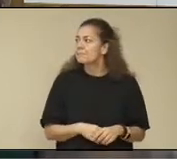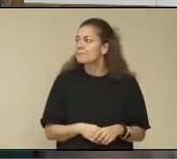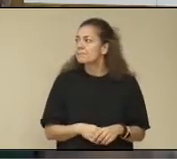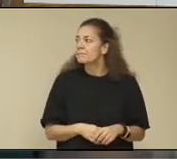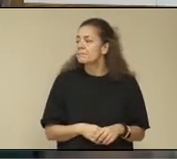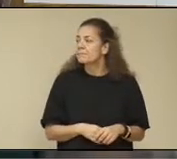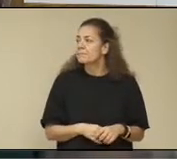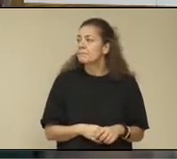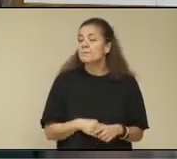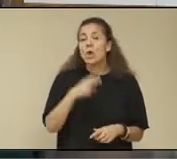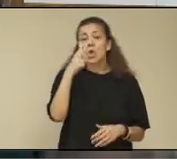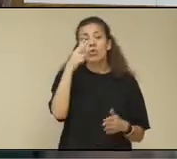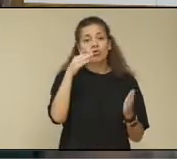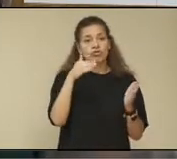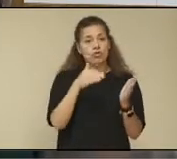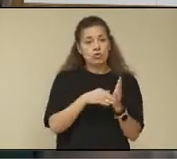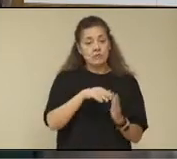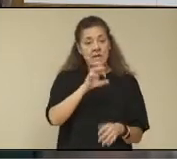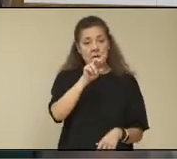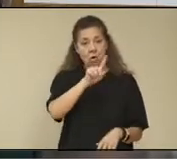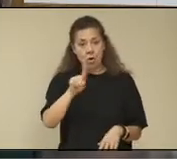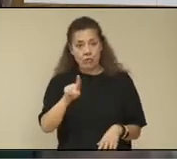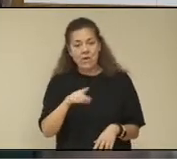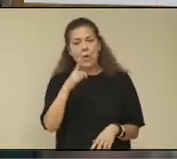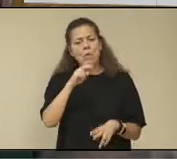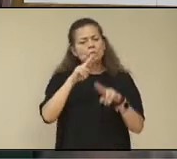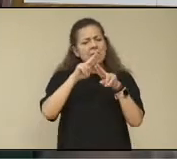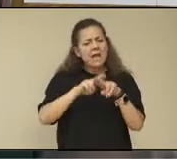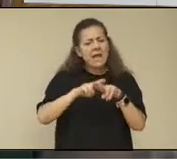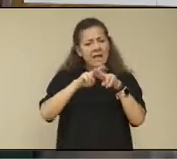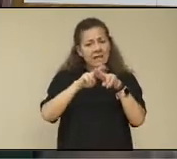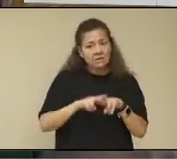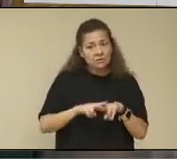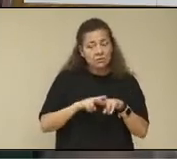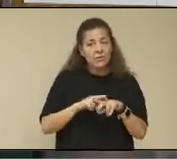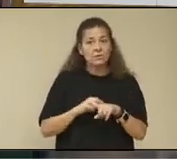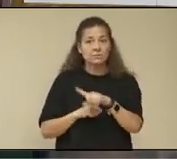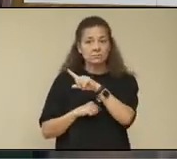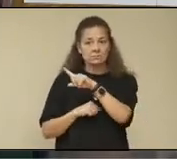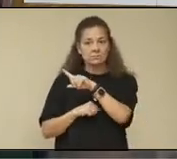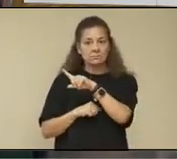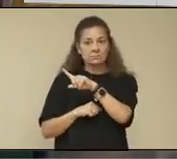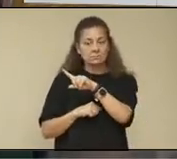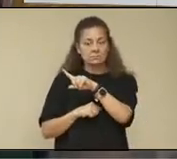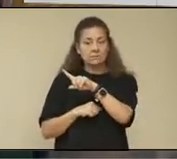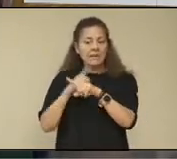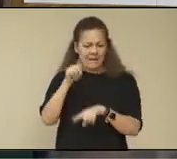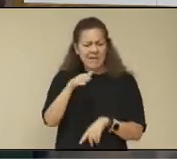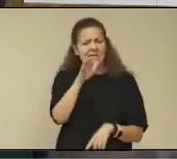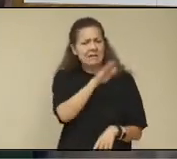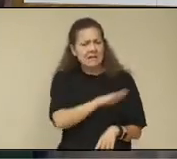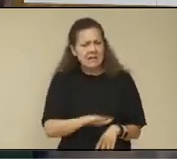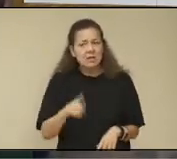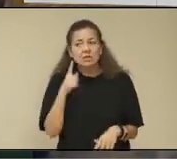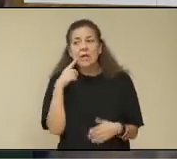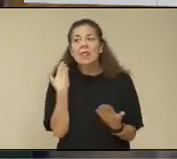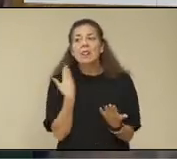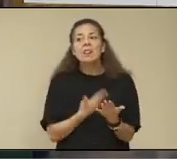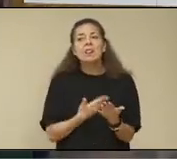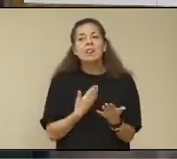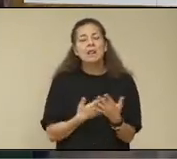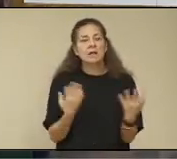En el 2011, un estudio en New England Journal of Medicine, también en niños, demuestra que